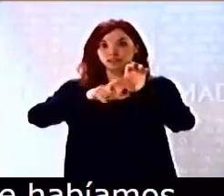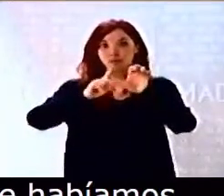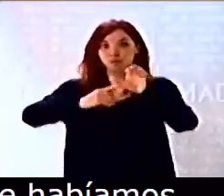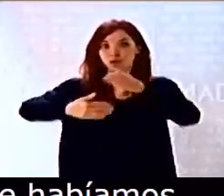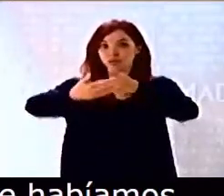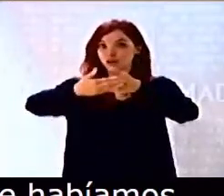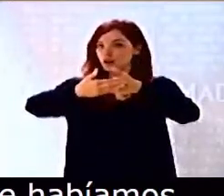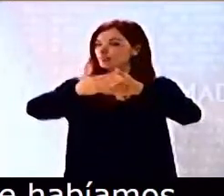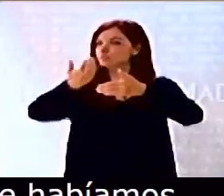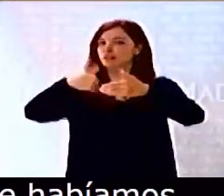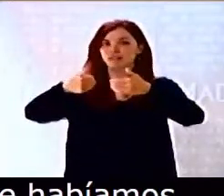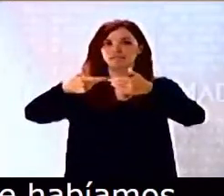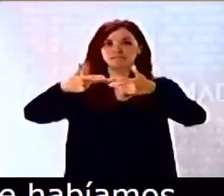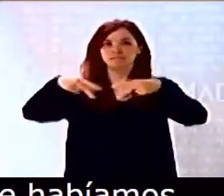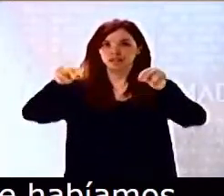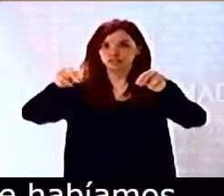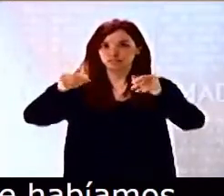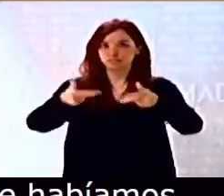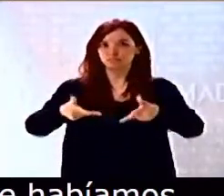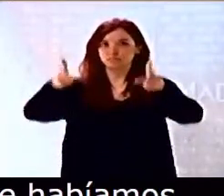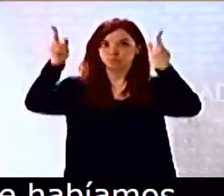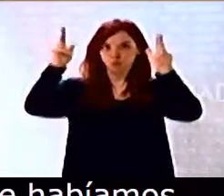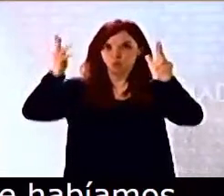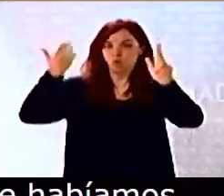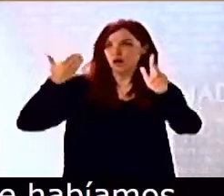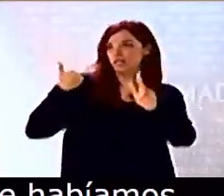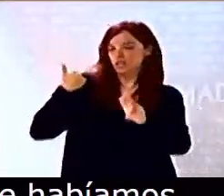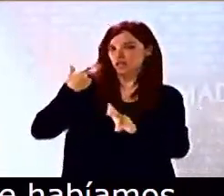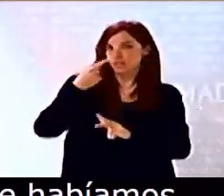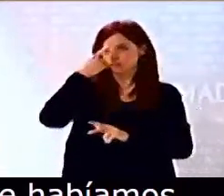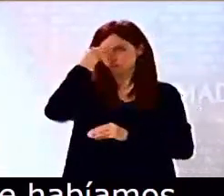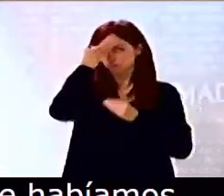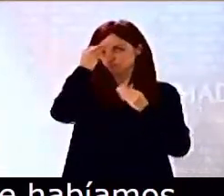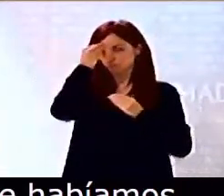Extremadura, y esta mañana en Consejo de Gobierno hemos decidido